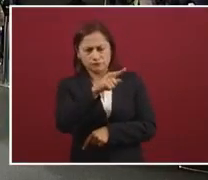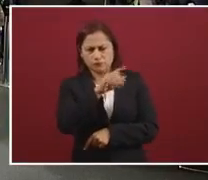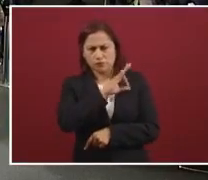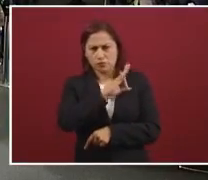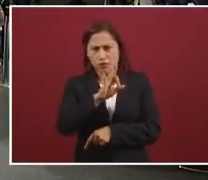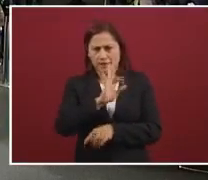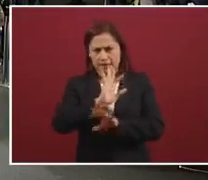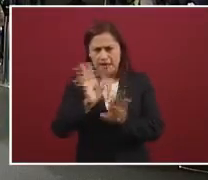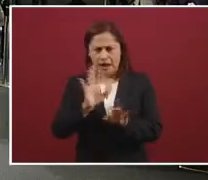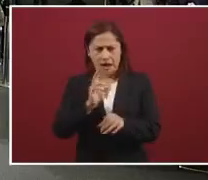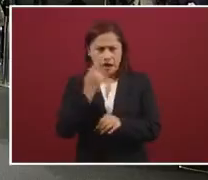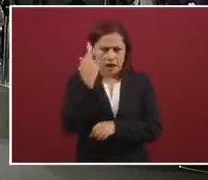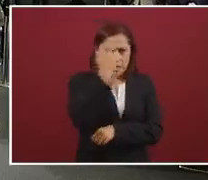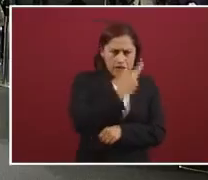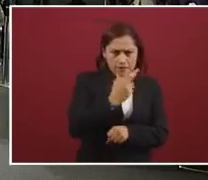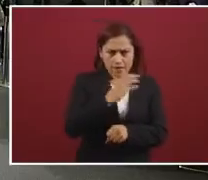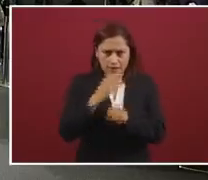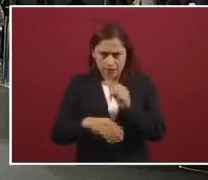sí, no. Claro que